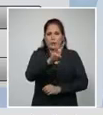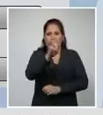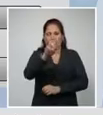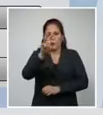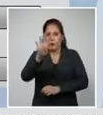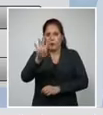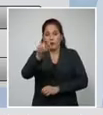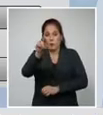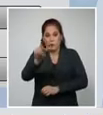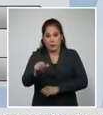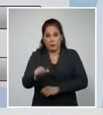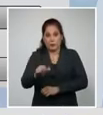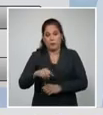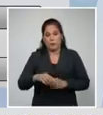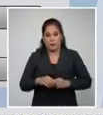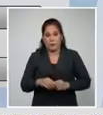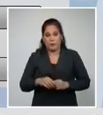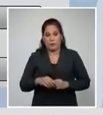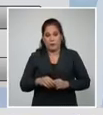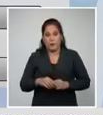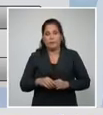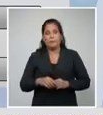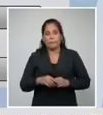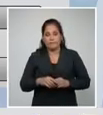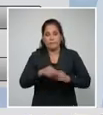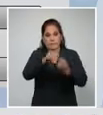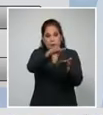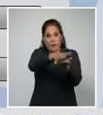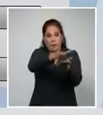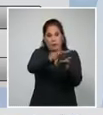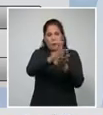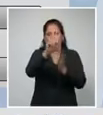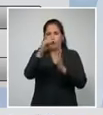9.334 personas, que hacen un acumulado de